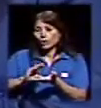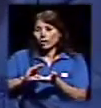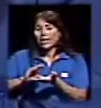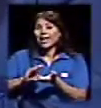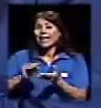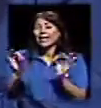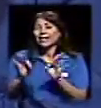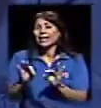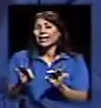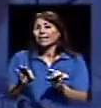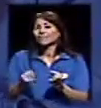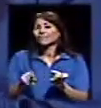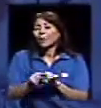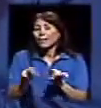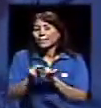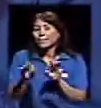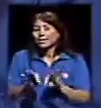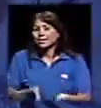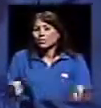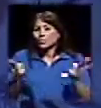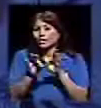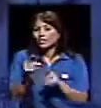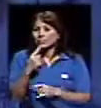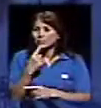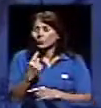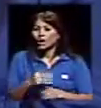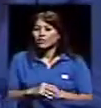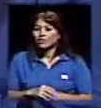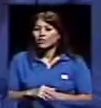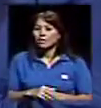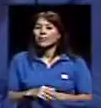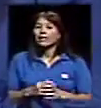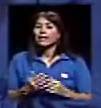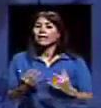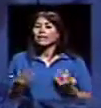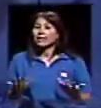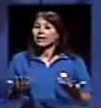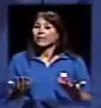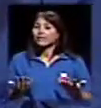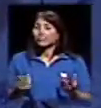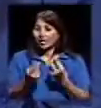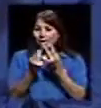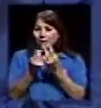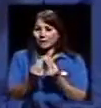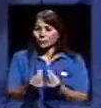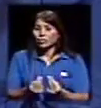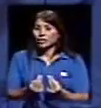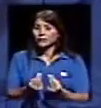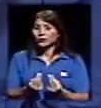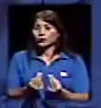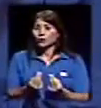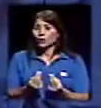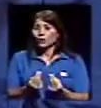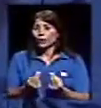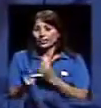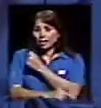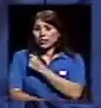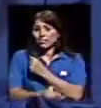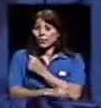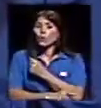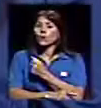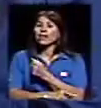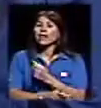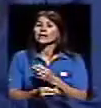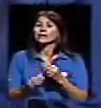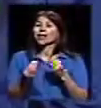uh-huh, es importante mencionar que hay una gran rigidez del presupuesto de la República. Es